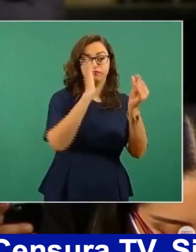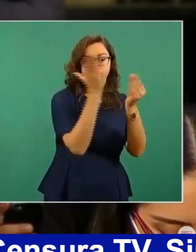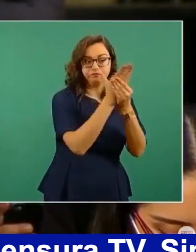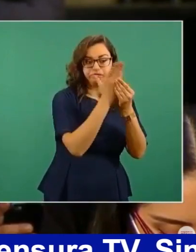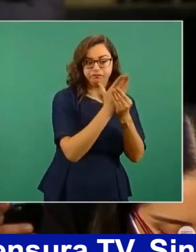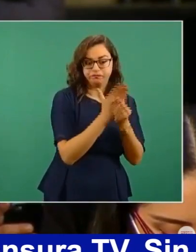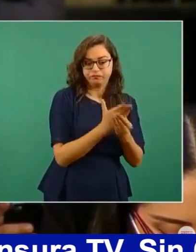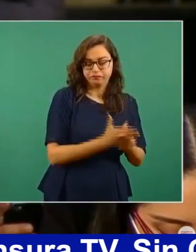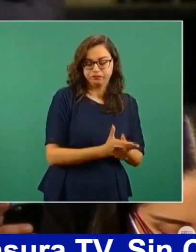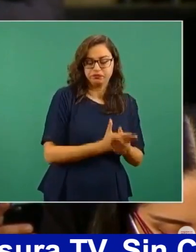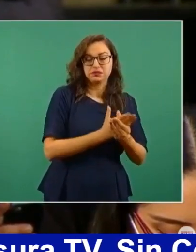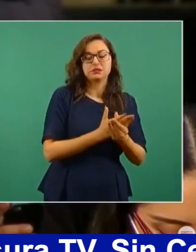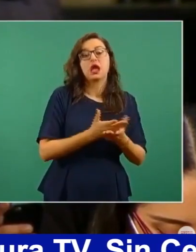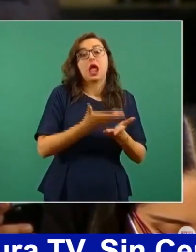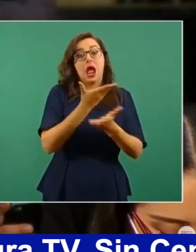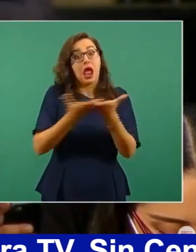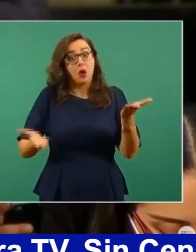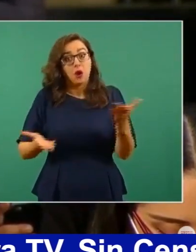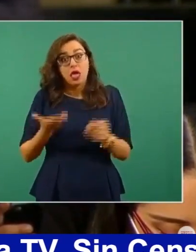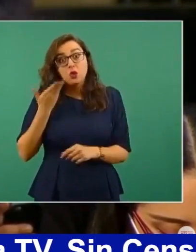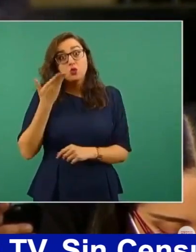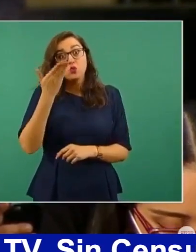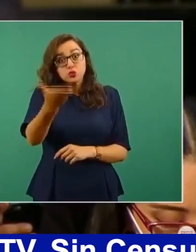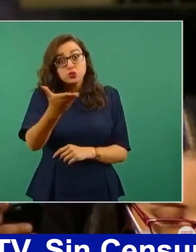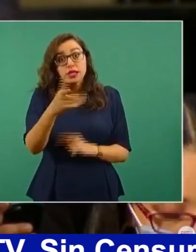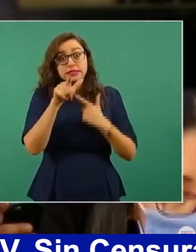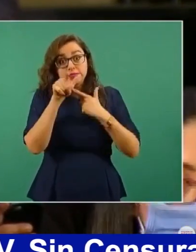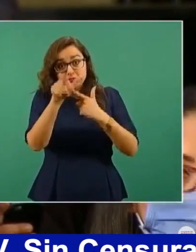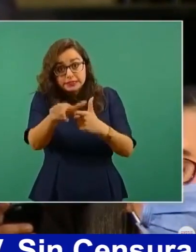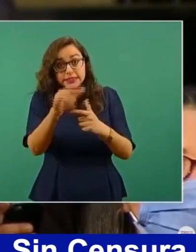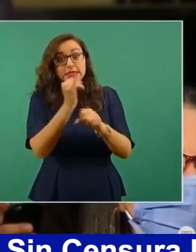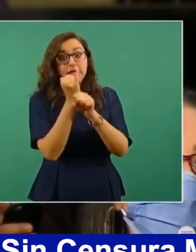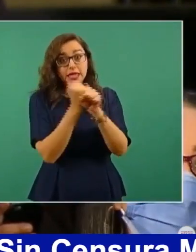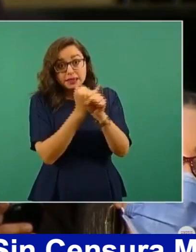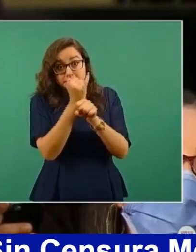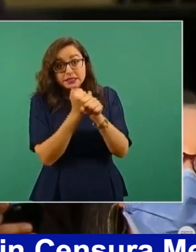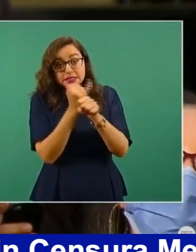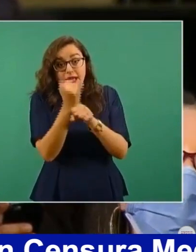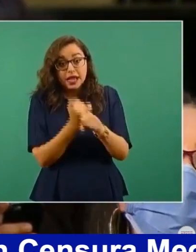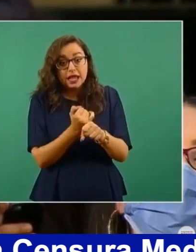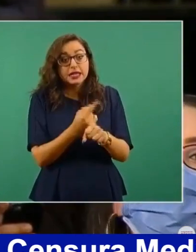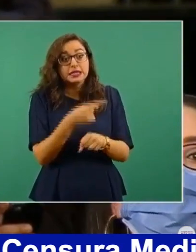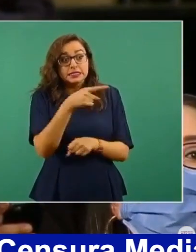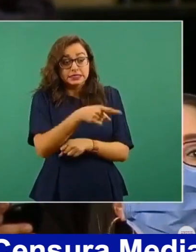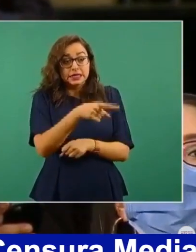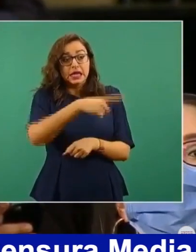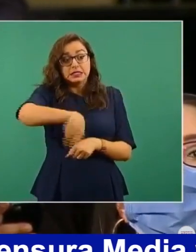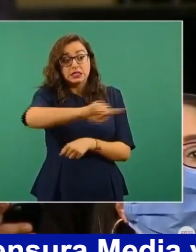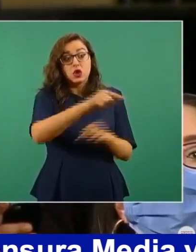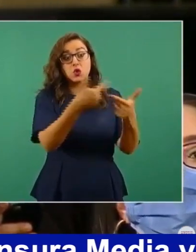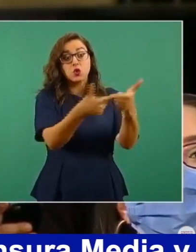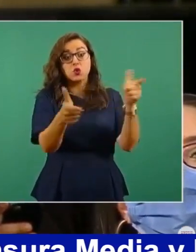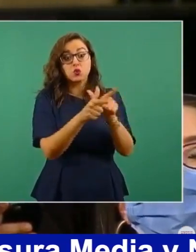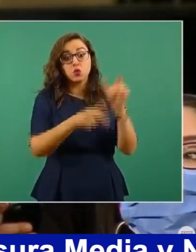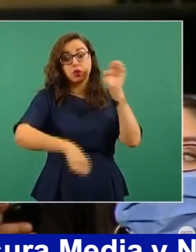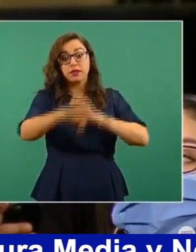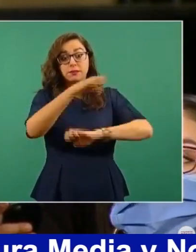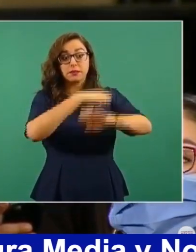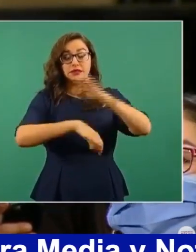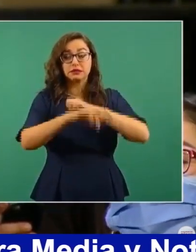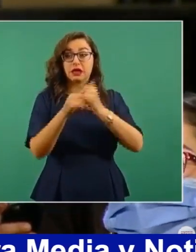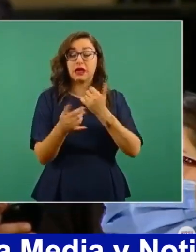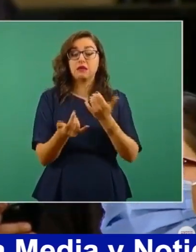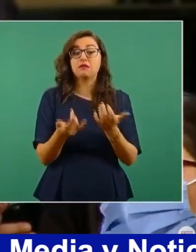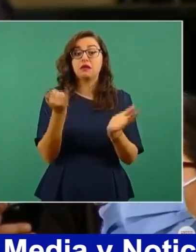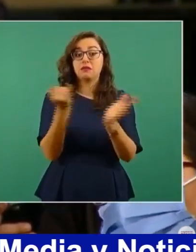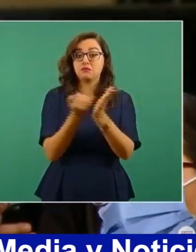dependencias, y también si hay indicios de defraudación fiscal sobre este grupo empresarial y la presunción